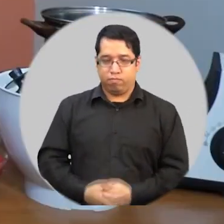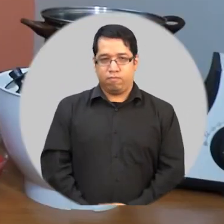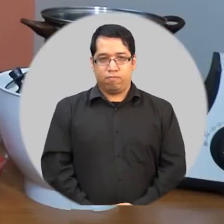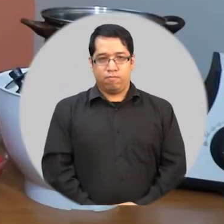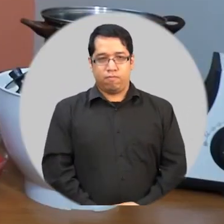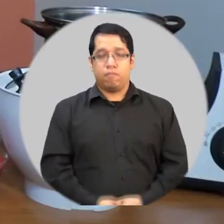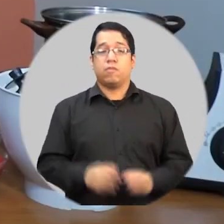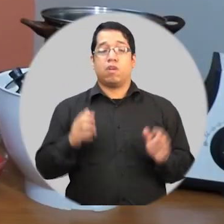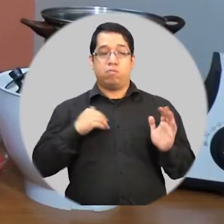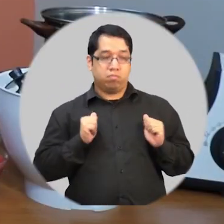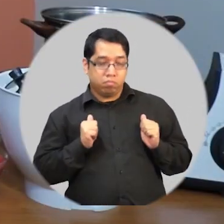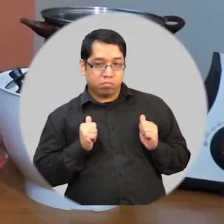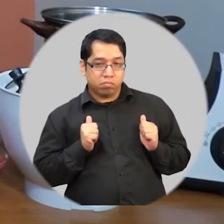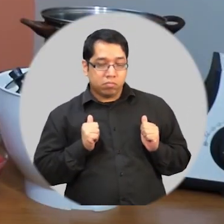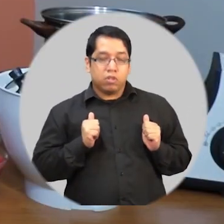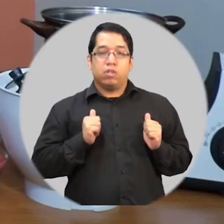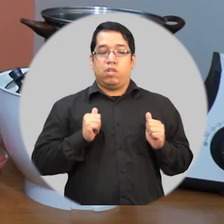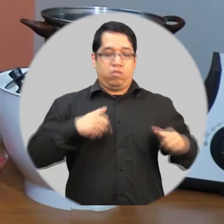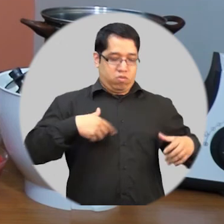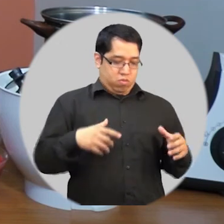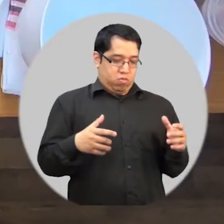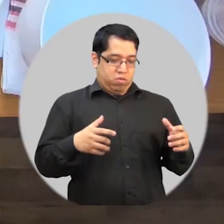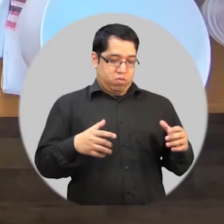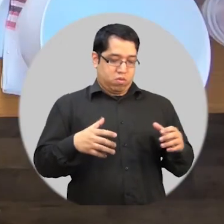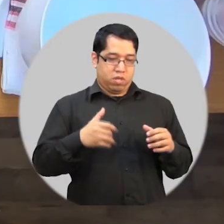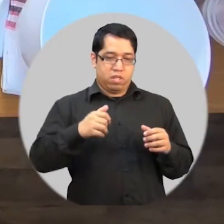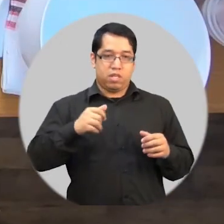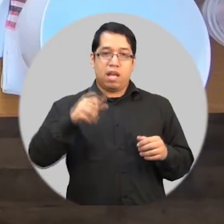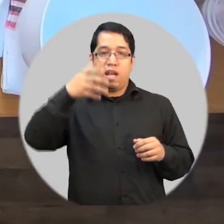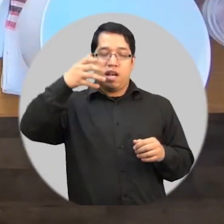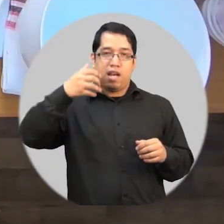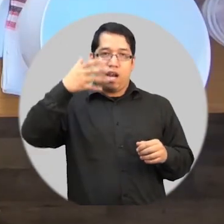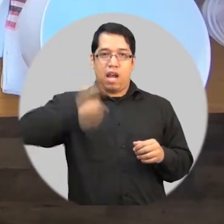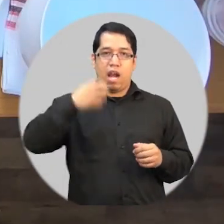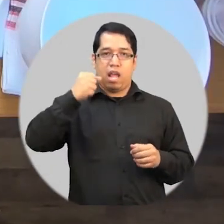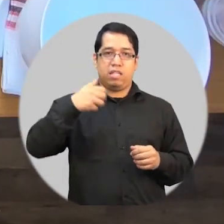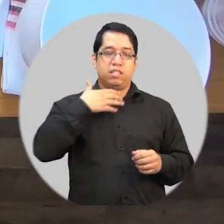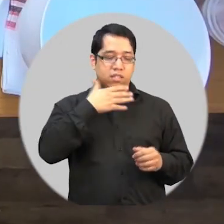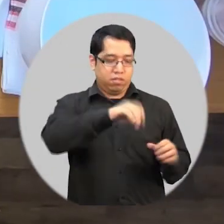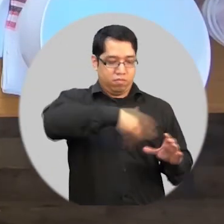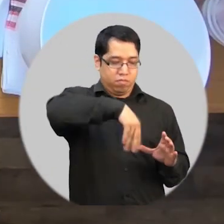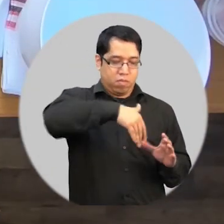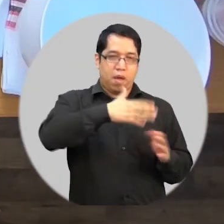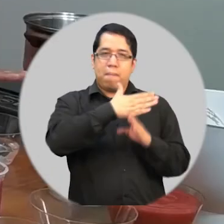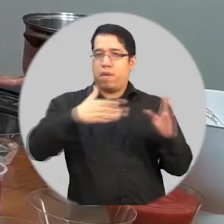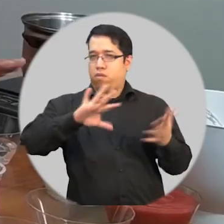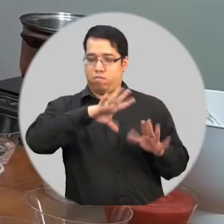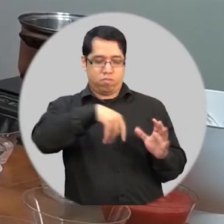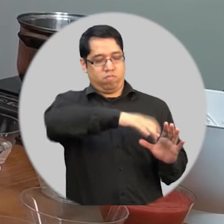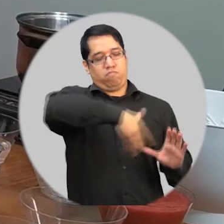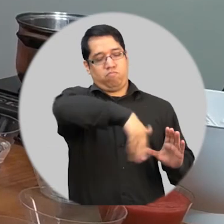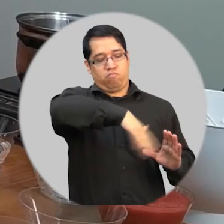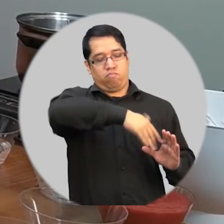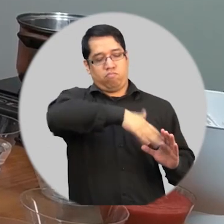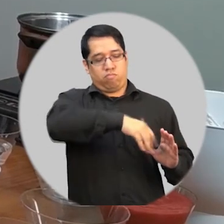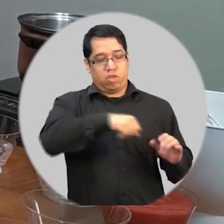Mientras tanto, voy a estar batiendo la crema de leche, sería punto medio, para ir agregando con los